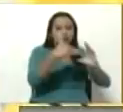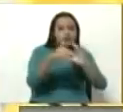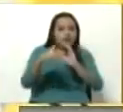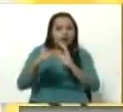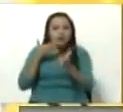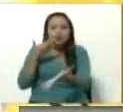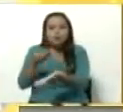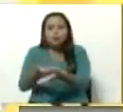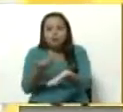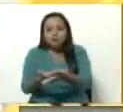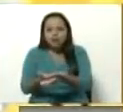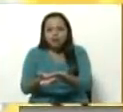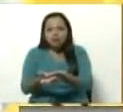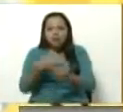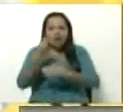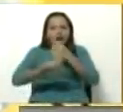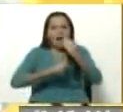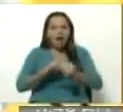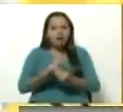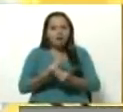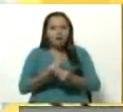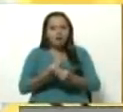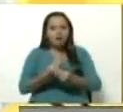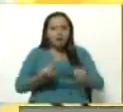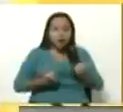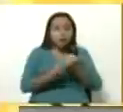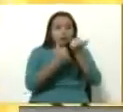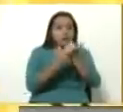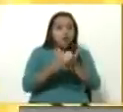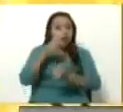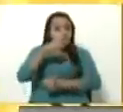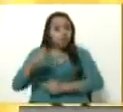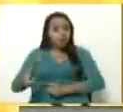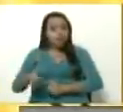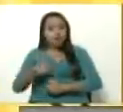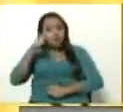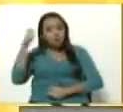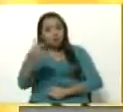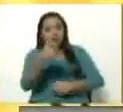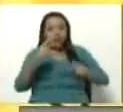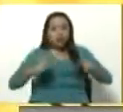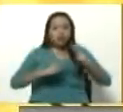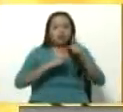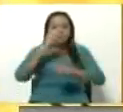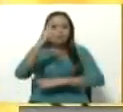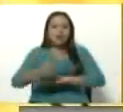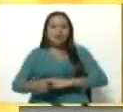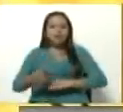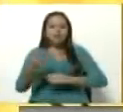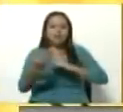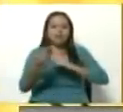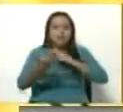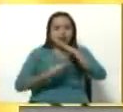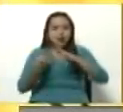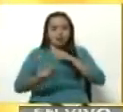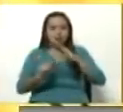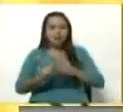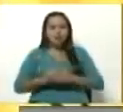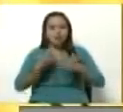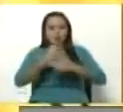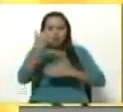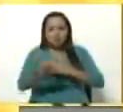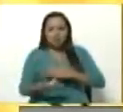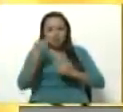oferta construida desde el poder popular del Guárico de encuentro, de los programas fundamentales, de los proyectos y